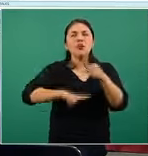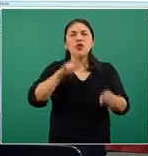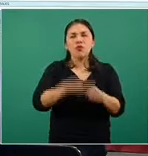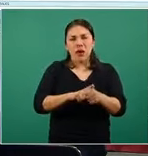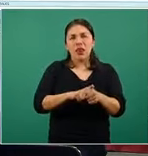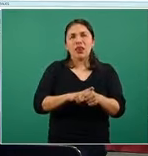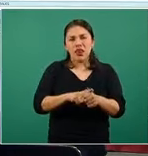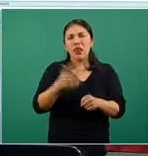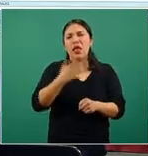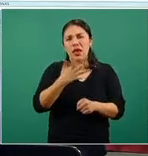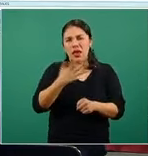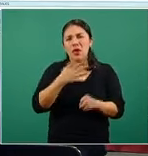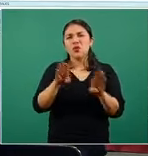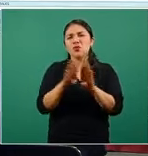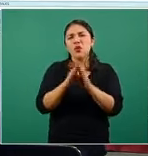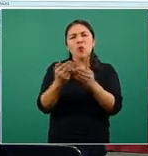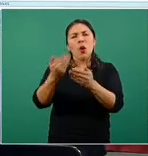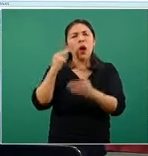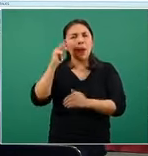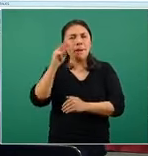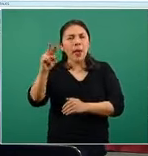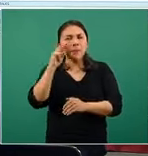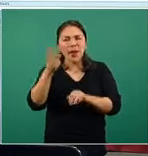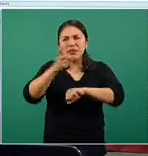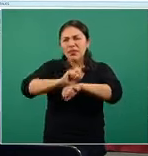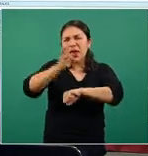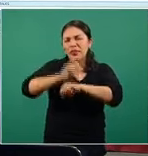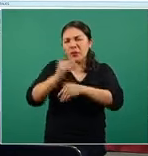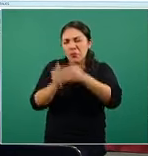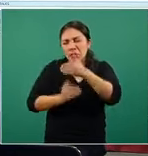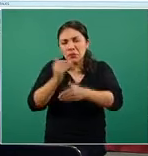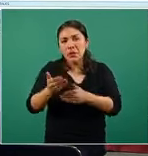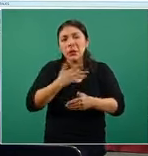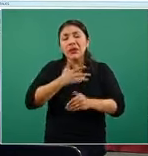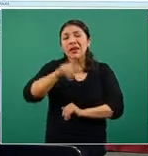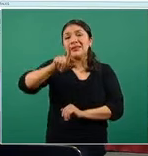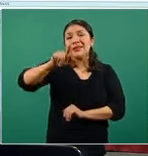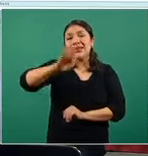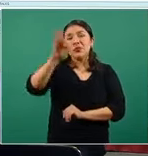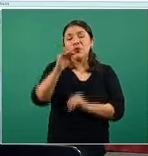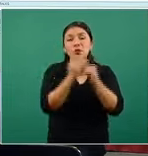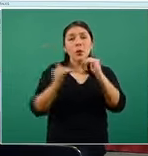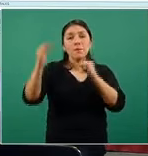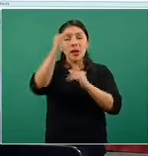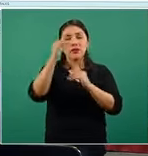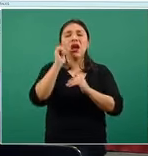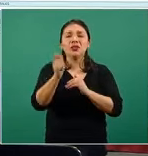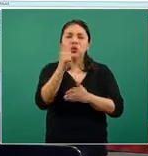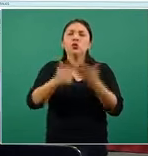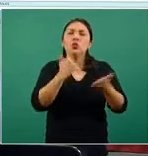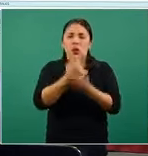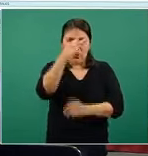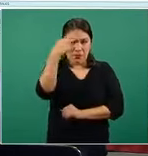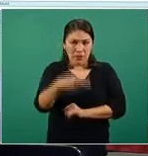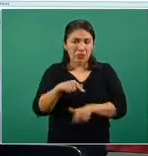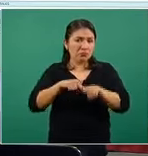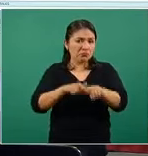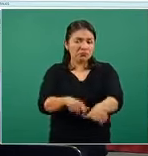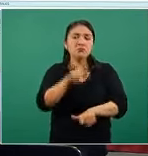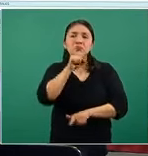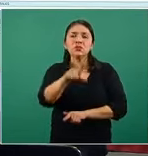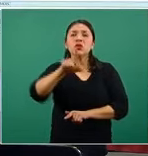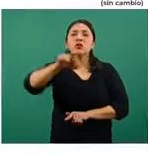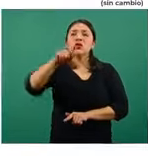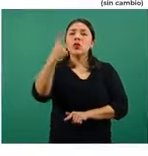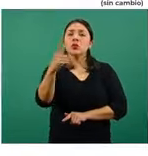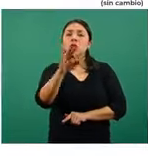una situación que ya se venía presentando en últimos días, que tiene más del 70%, es la Ciudad de México, con un